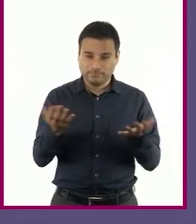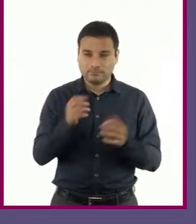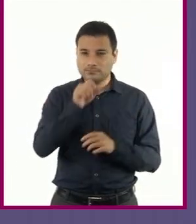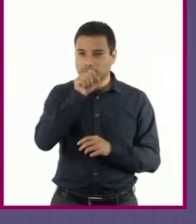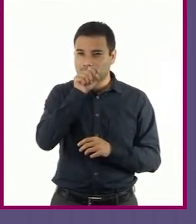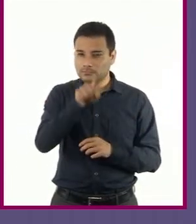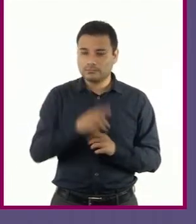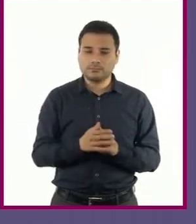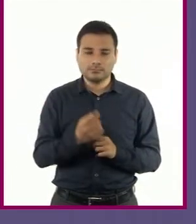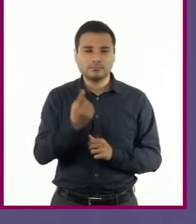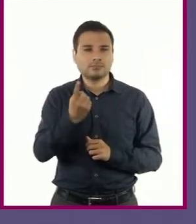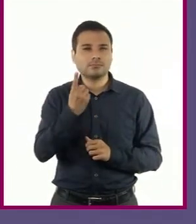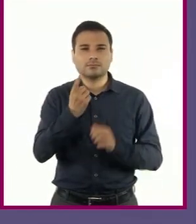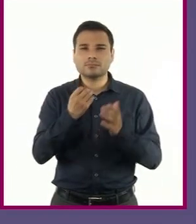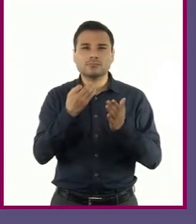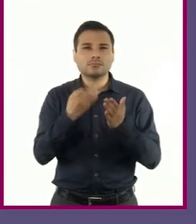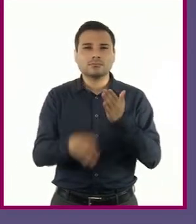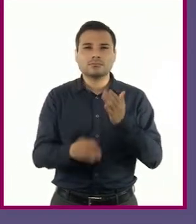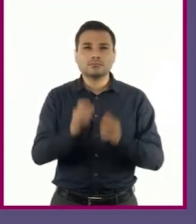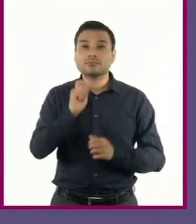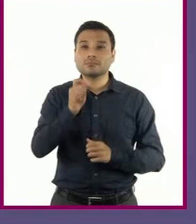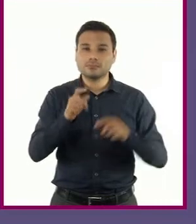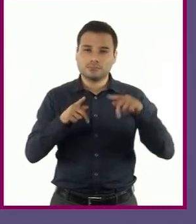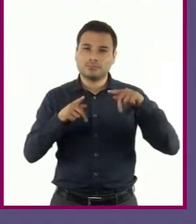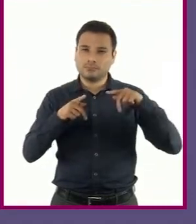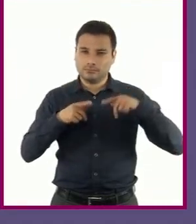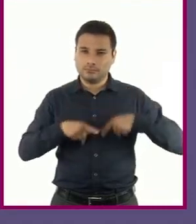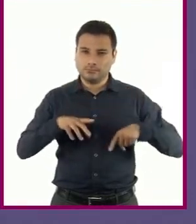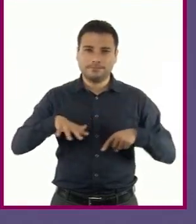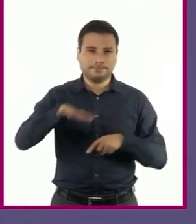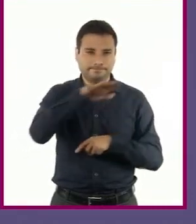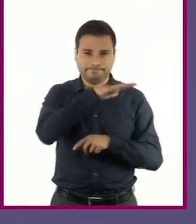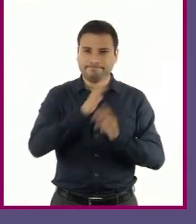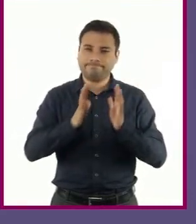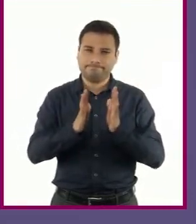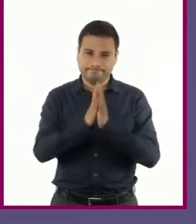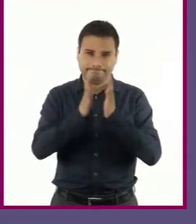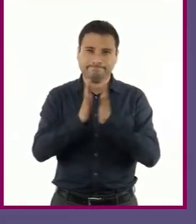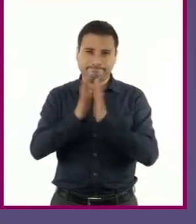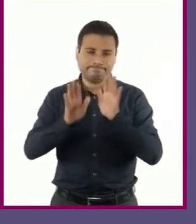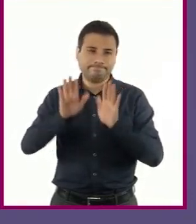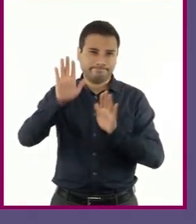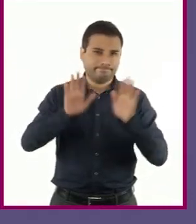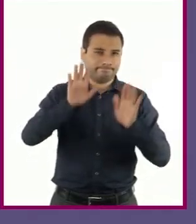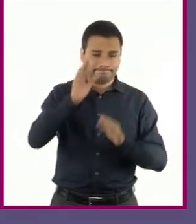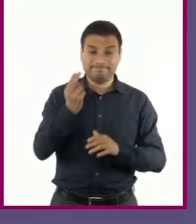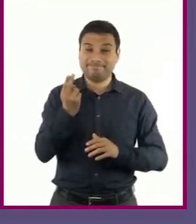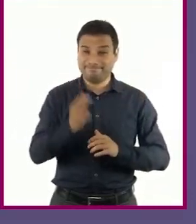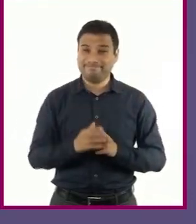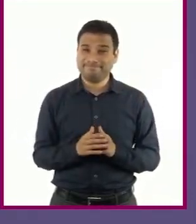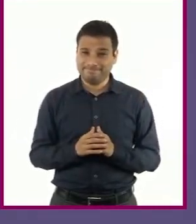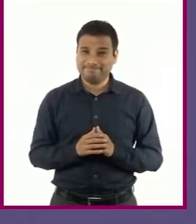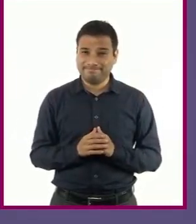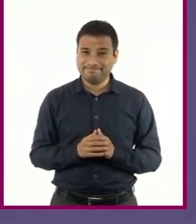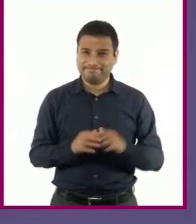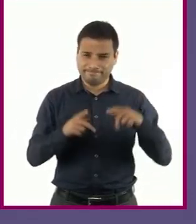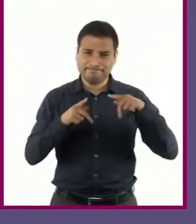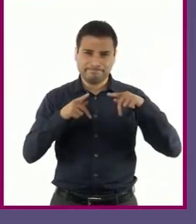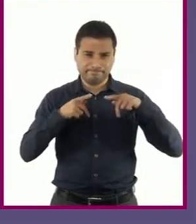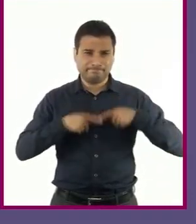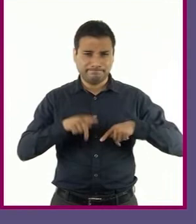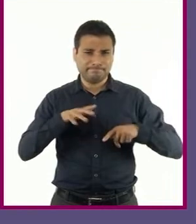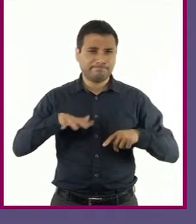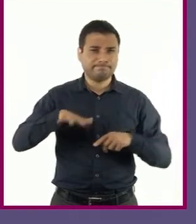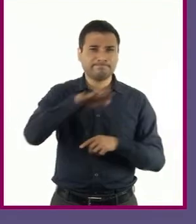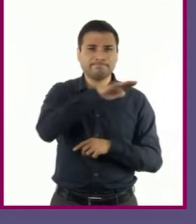de la ciudadanía es construir una sociedad democrática. Como sociedades, tenemos la capacidad de